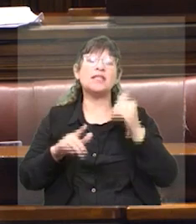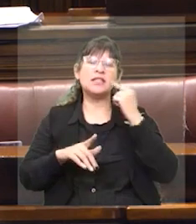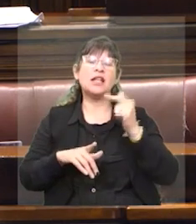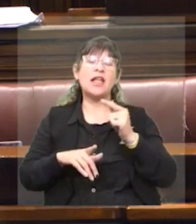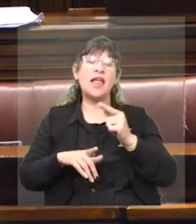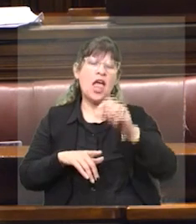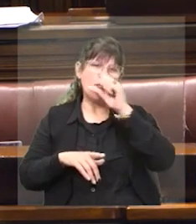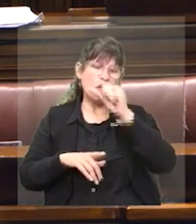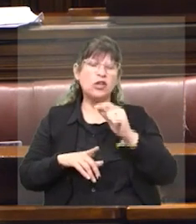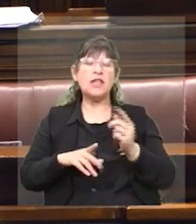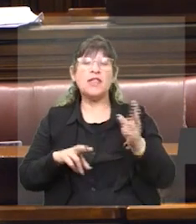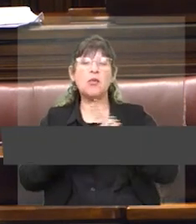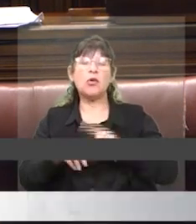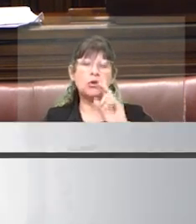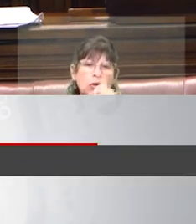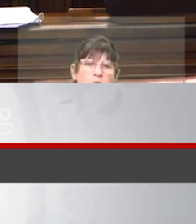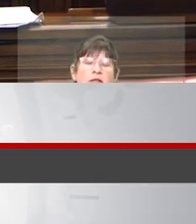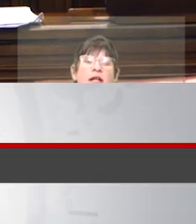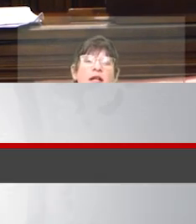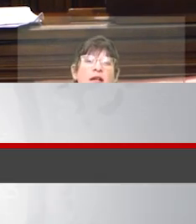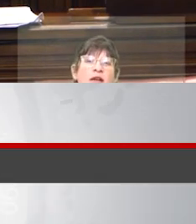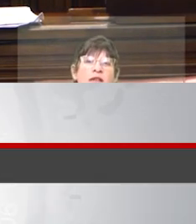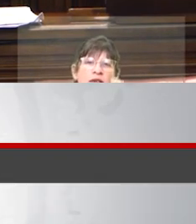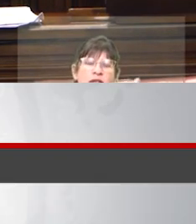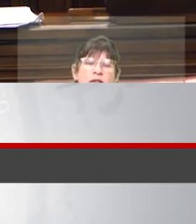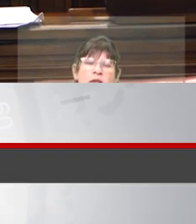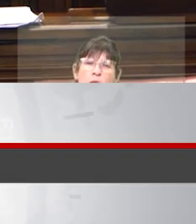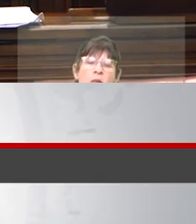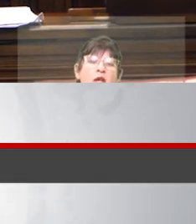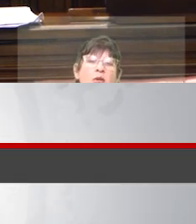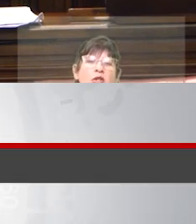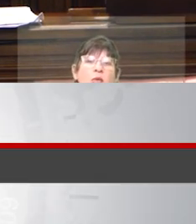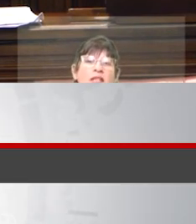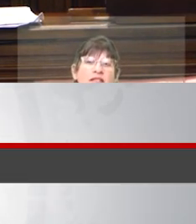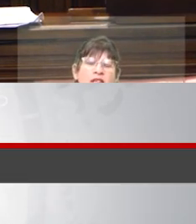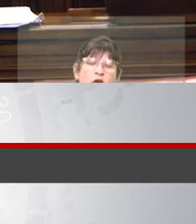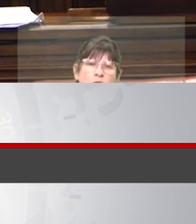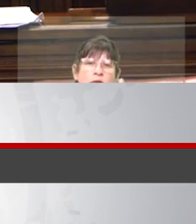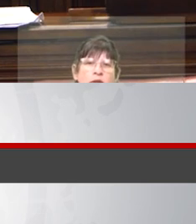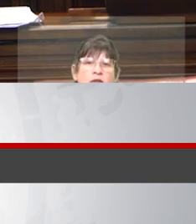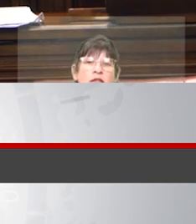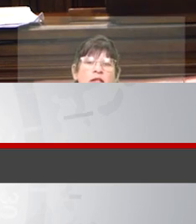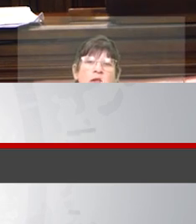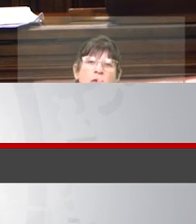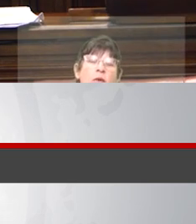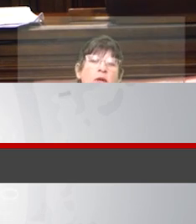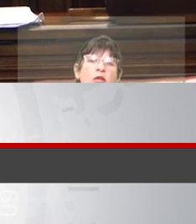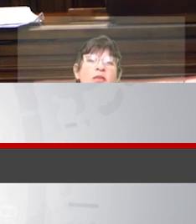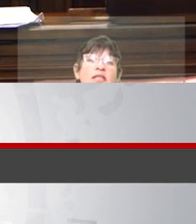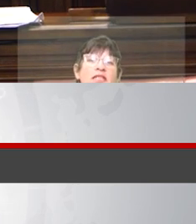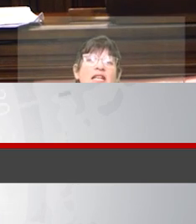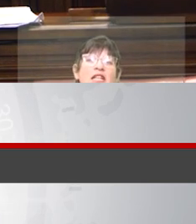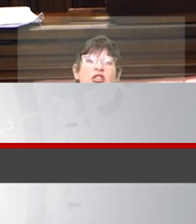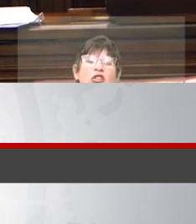falleció en Montevideo el 20 de abril de 1995 se casó en 1938 con